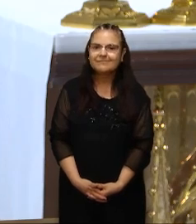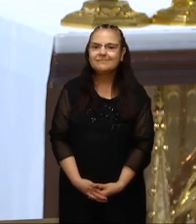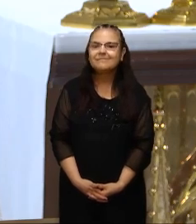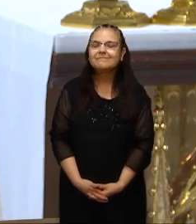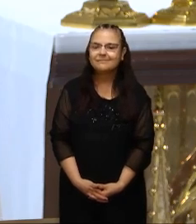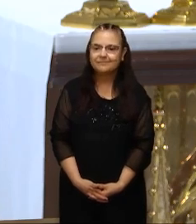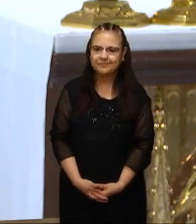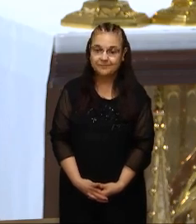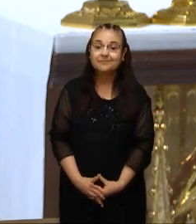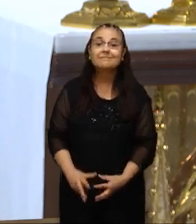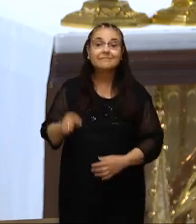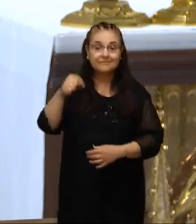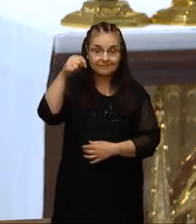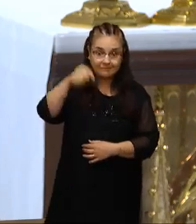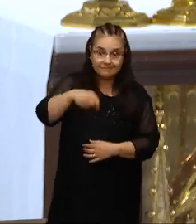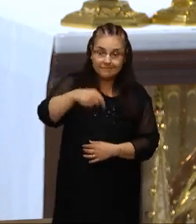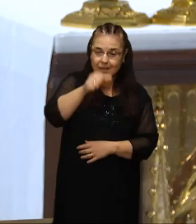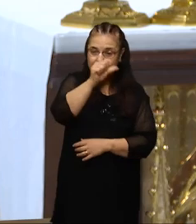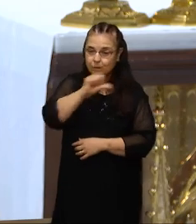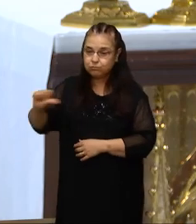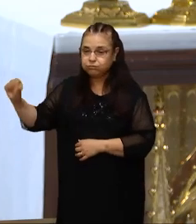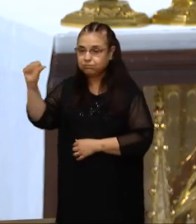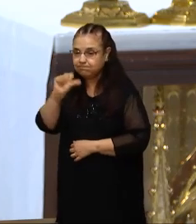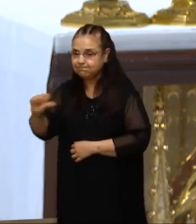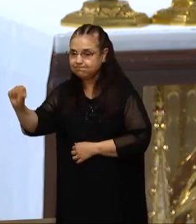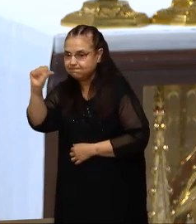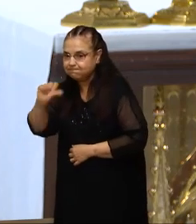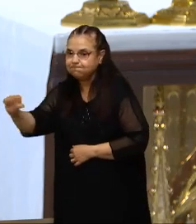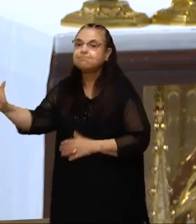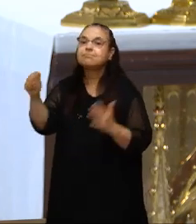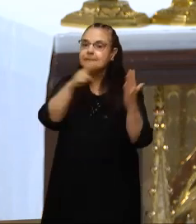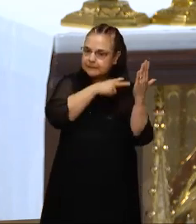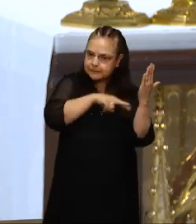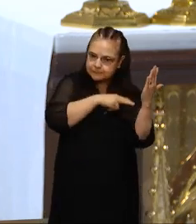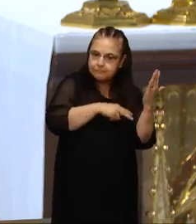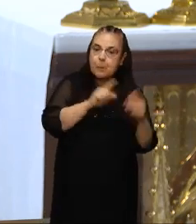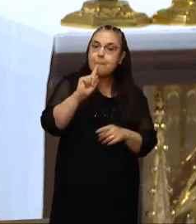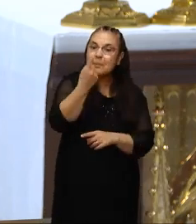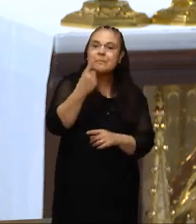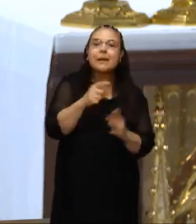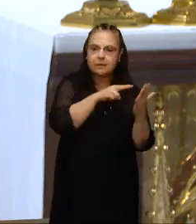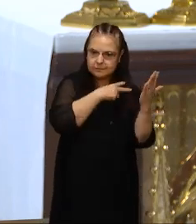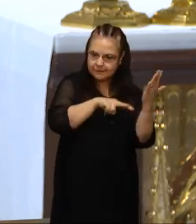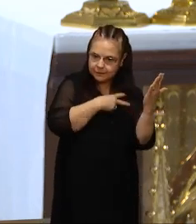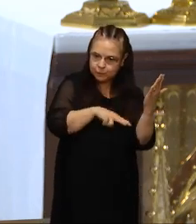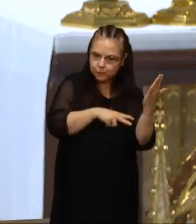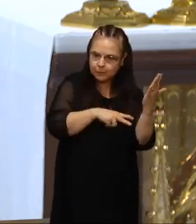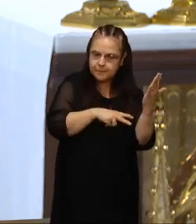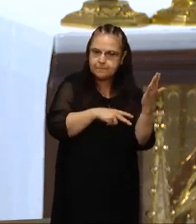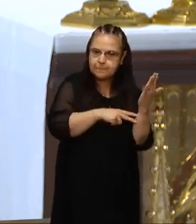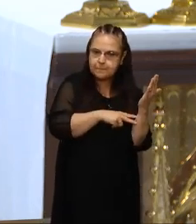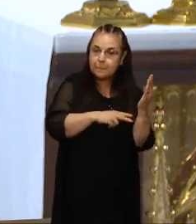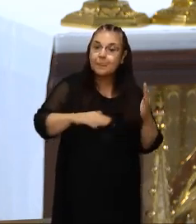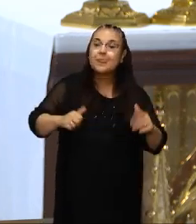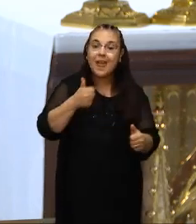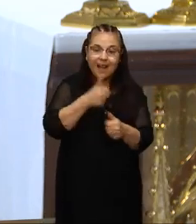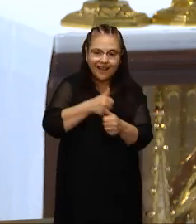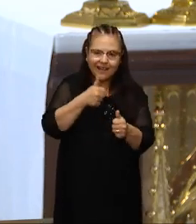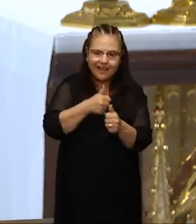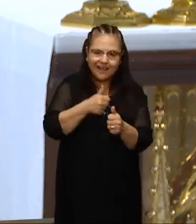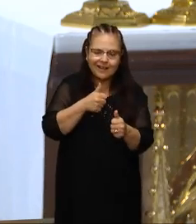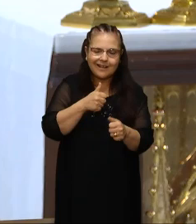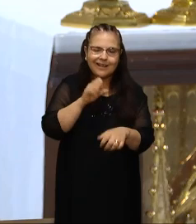A lo largo de estas semanas vamos a ir leyendo en la primera lectura la carta de San Pablo a los